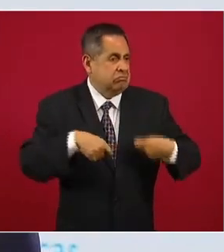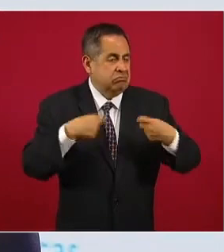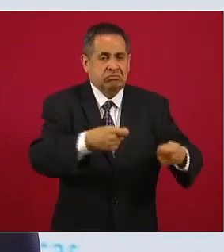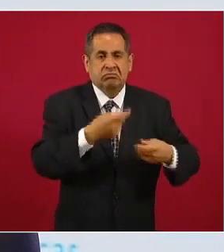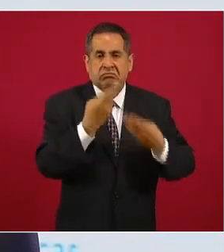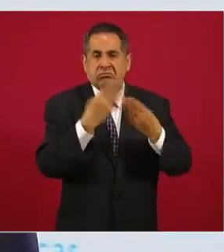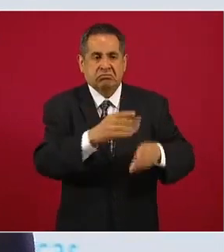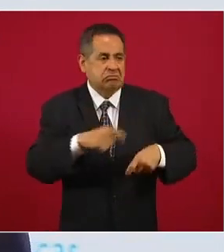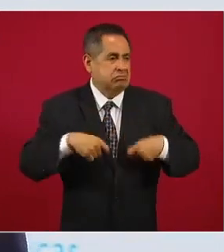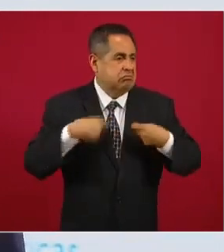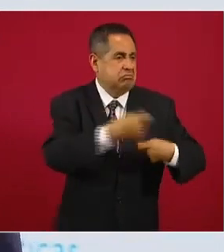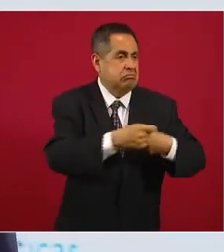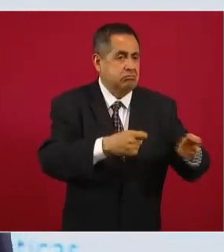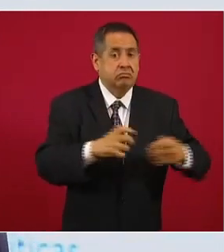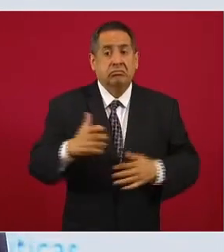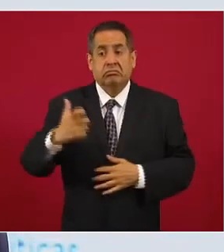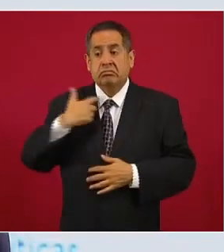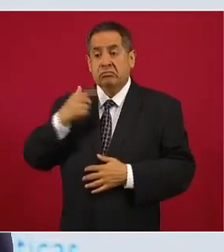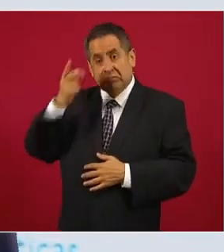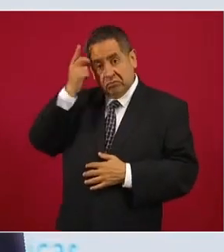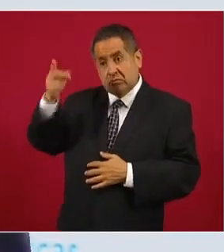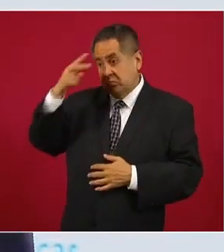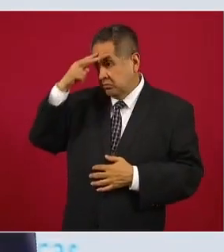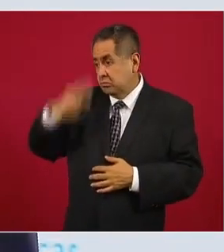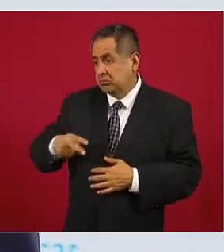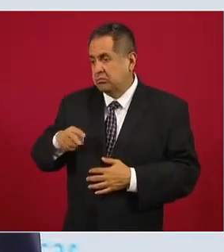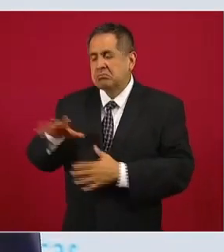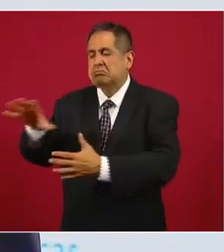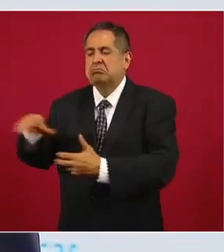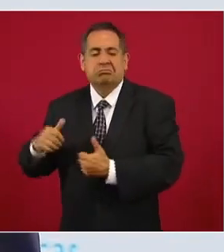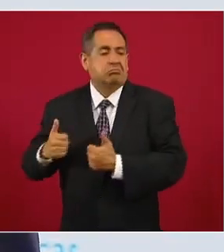bancos que antes eran propiedad de los mexicanos.